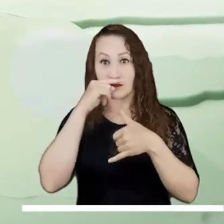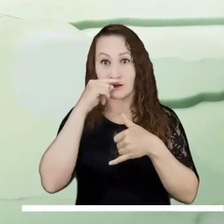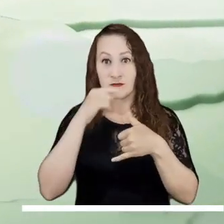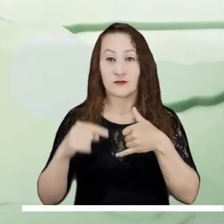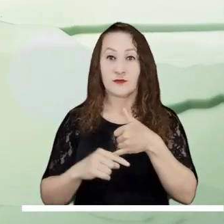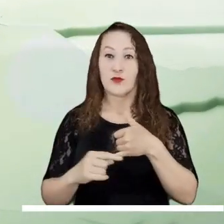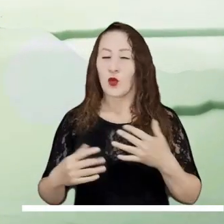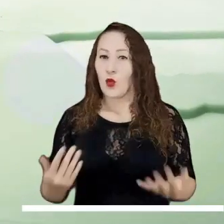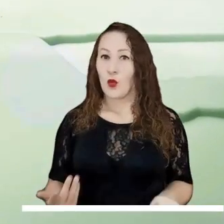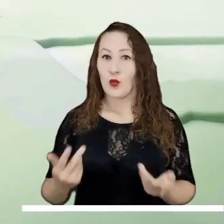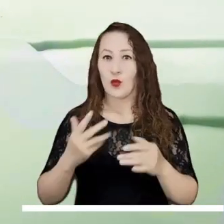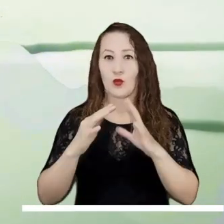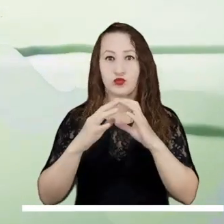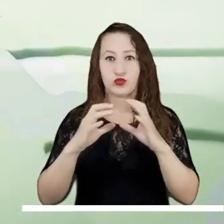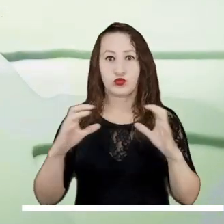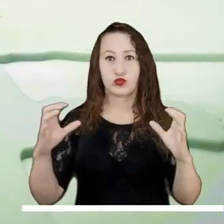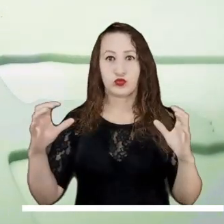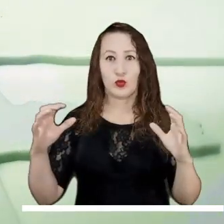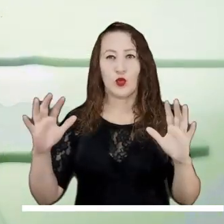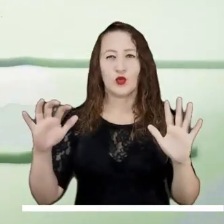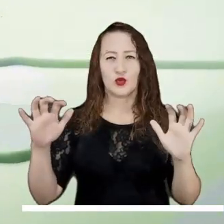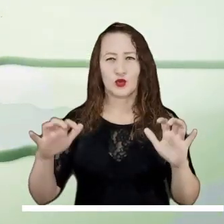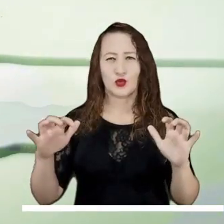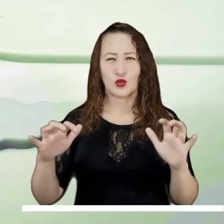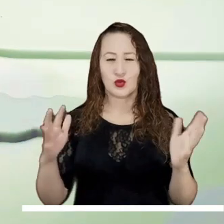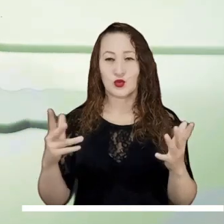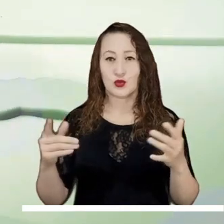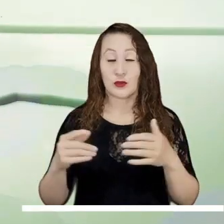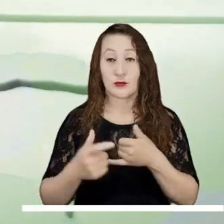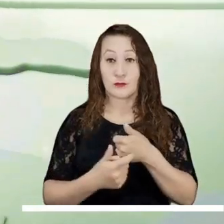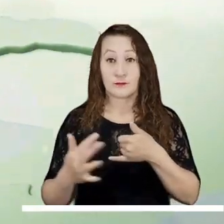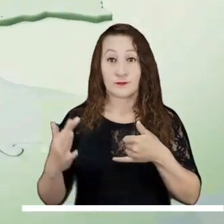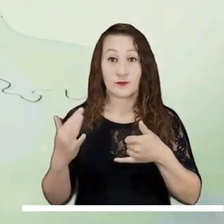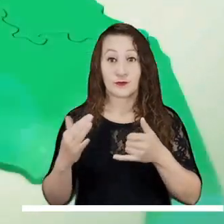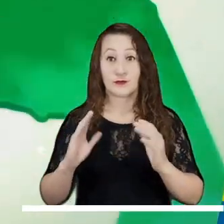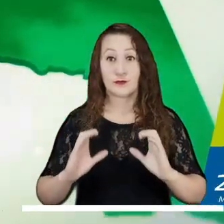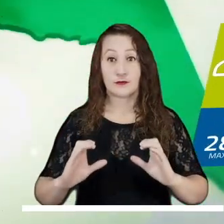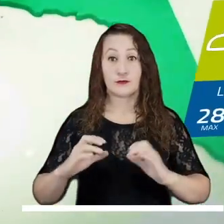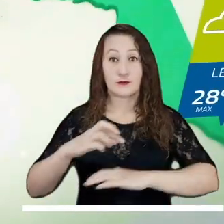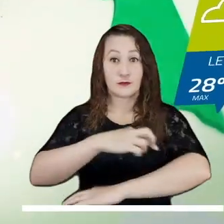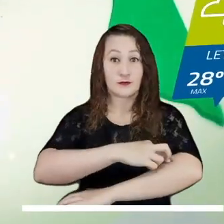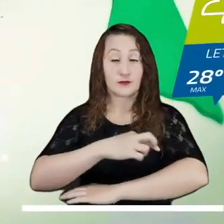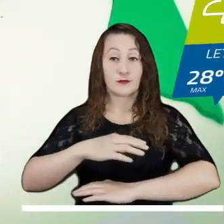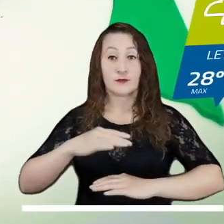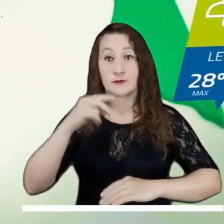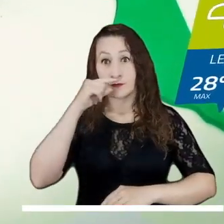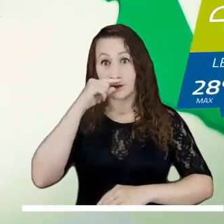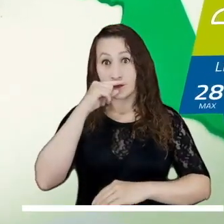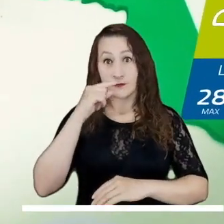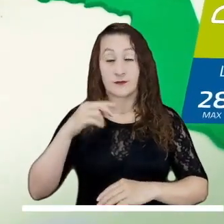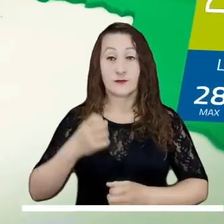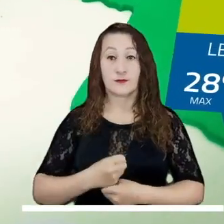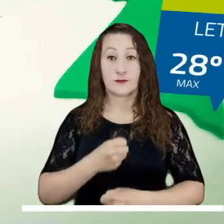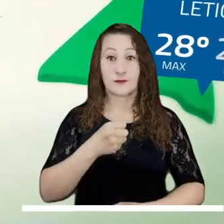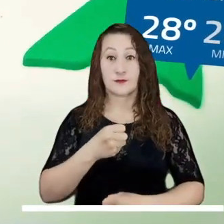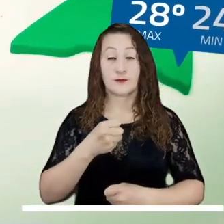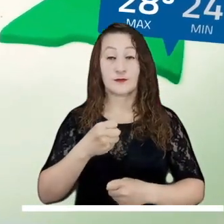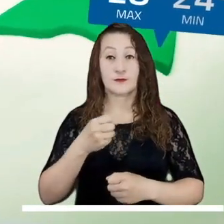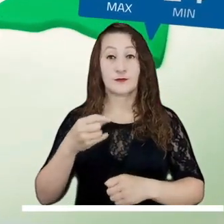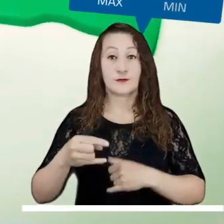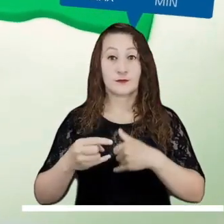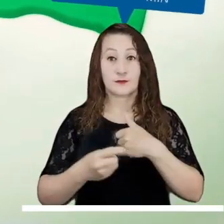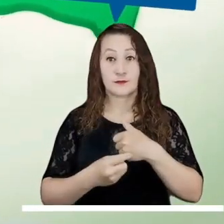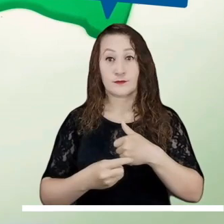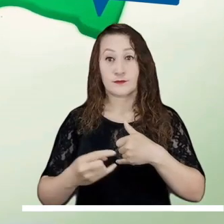Meta. Visitemos la selva amazónica, donde se estiman condiciones nubladas acompañadas de lluvias en Guaviare,